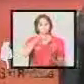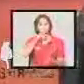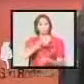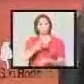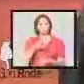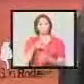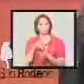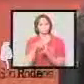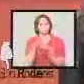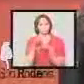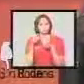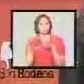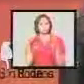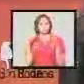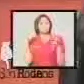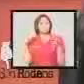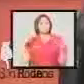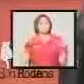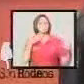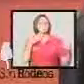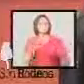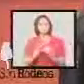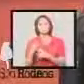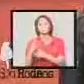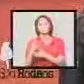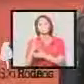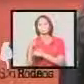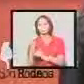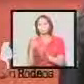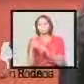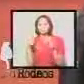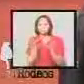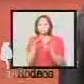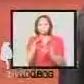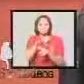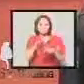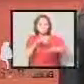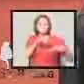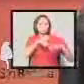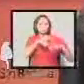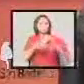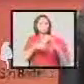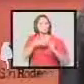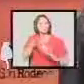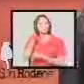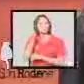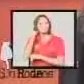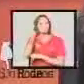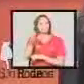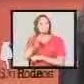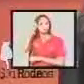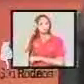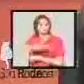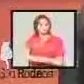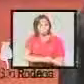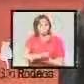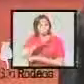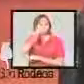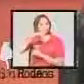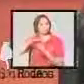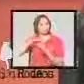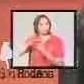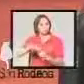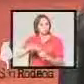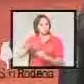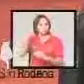un crecimiento bueno. El banco creció en sus activos casi un 12% con respecto a lo